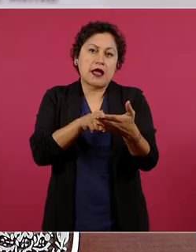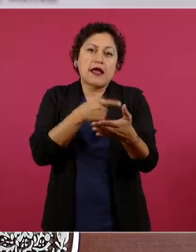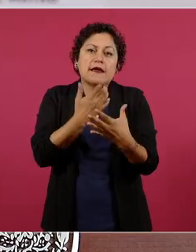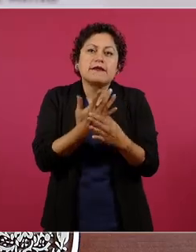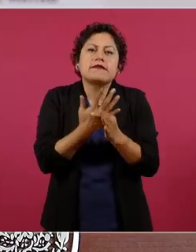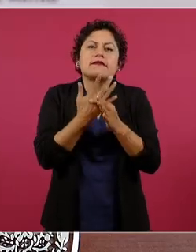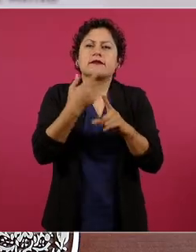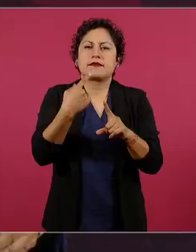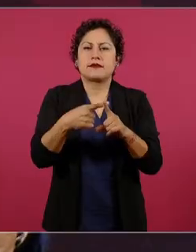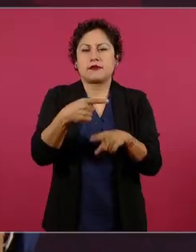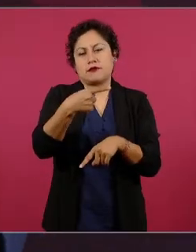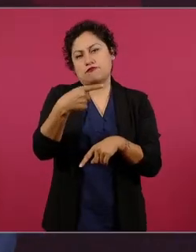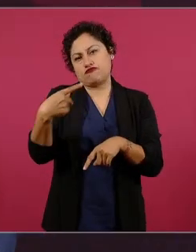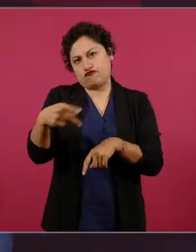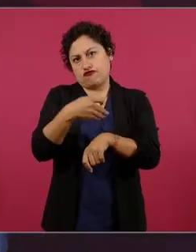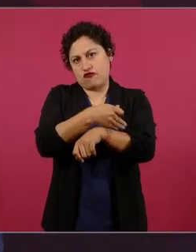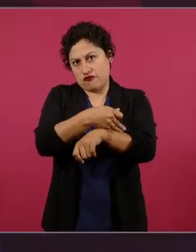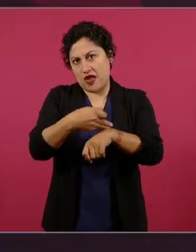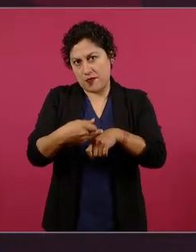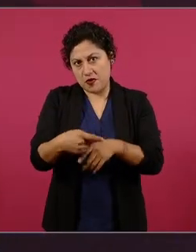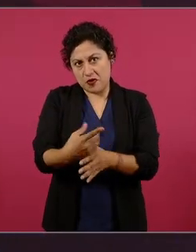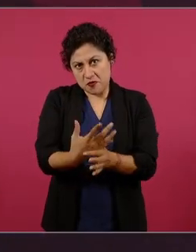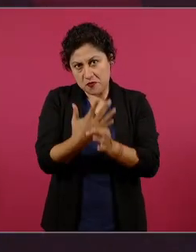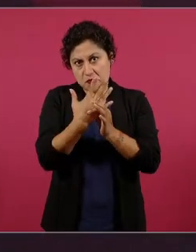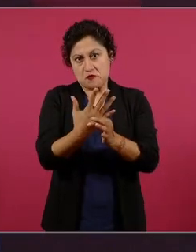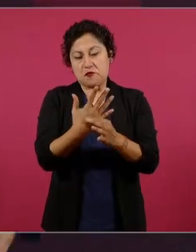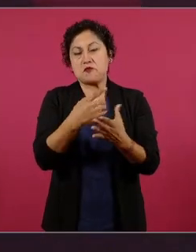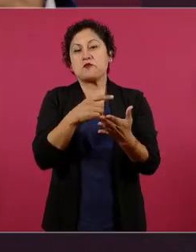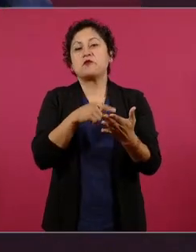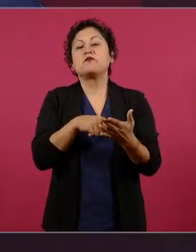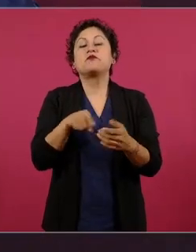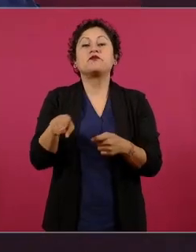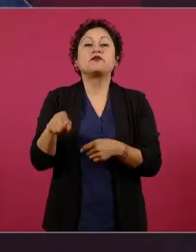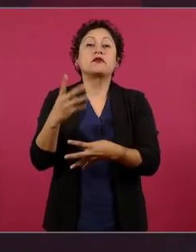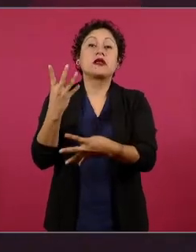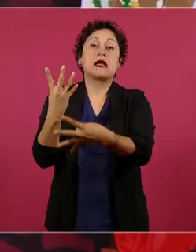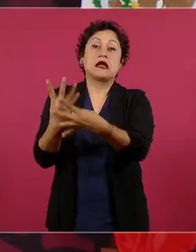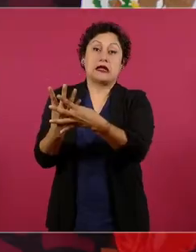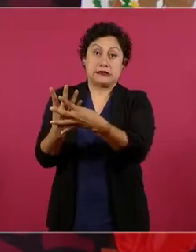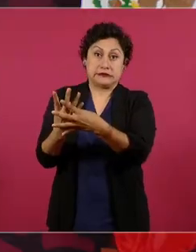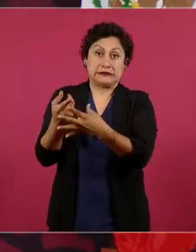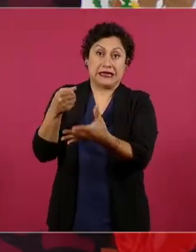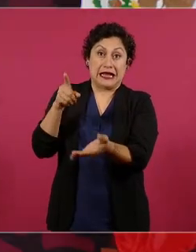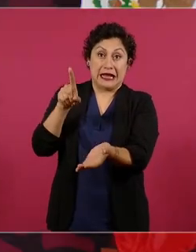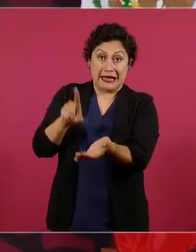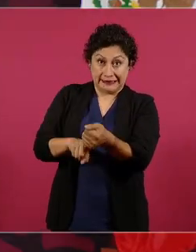es que el carcelero lo estranguló